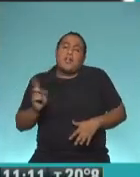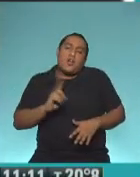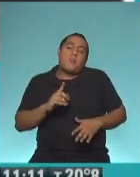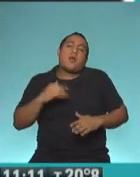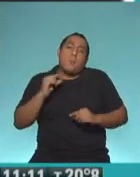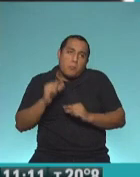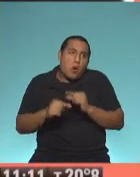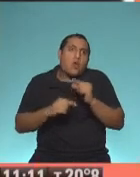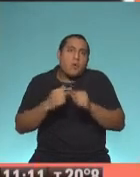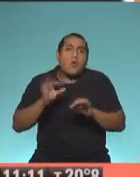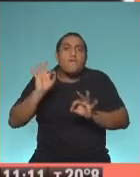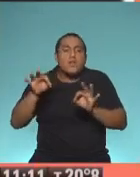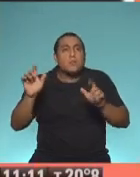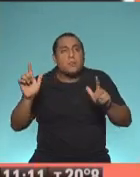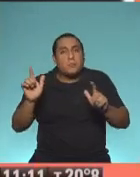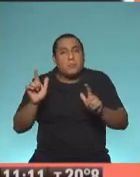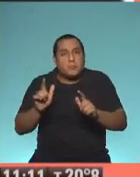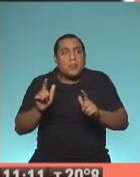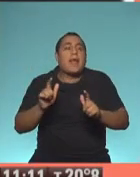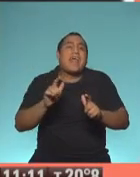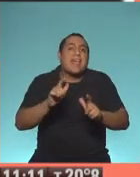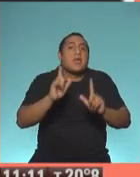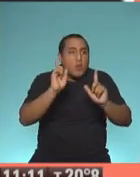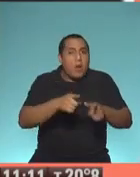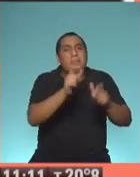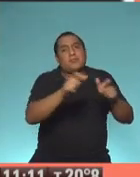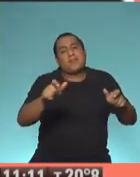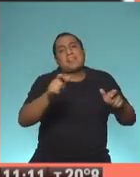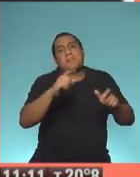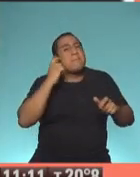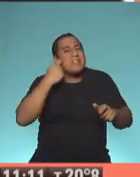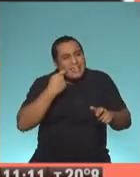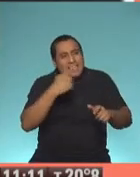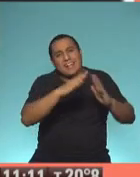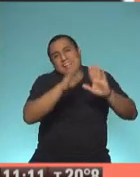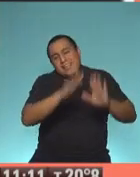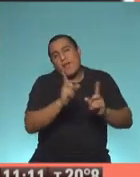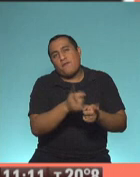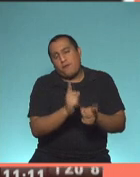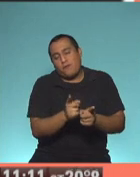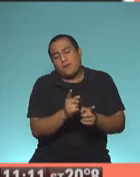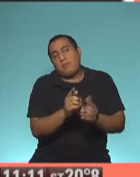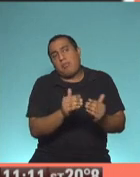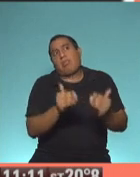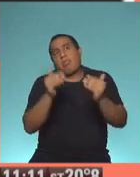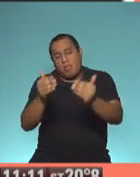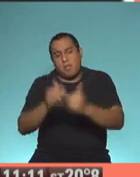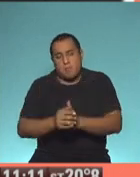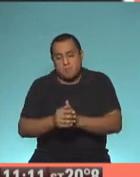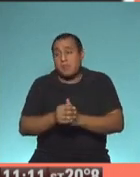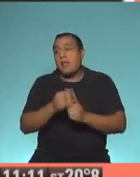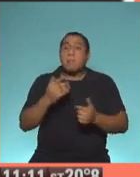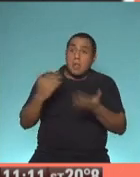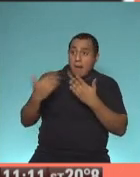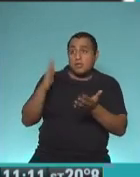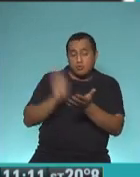personas que más tarde van a llegar a ese momento son las personas mayores. Bueno, y hablando de las personas mayores, también tenemos que hablar de otro grupo etario que ocupa y preocupa a